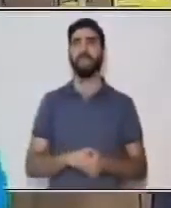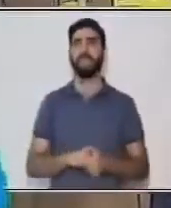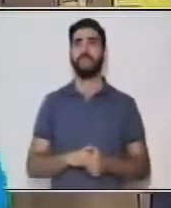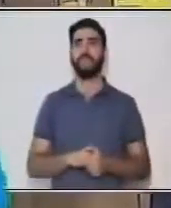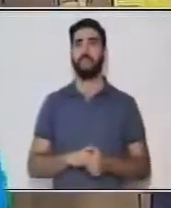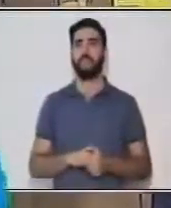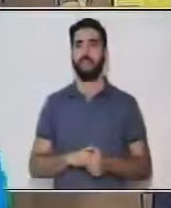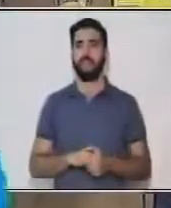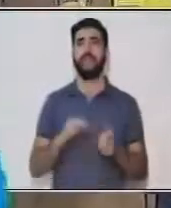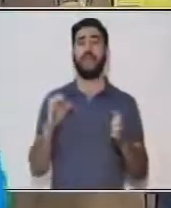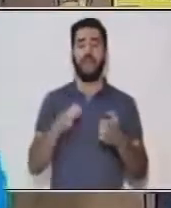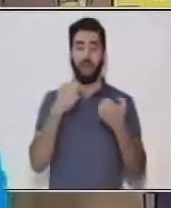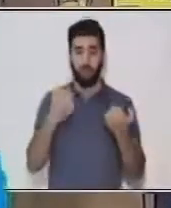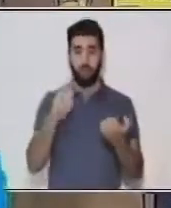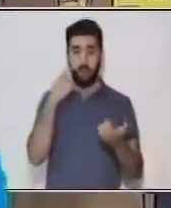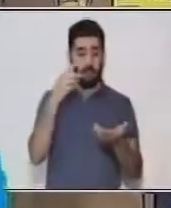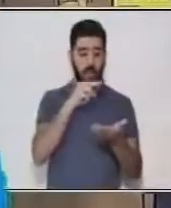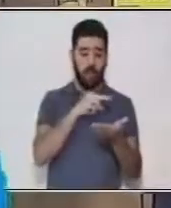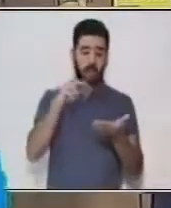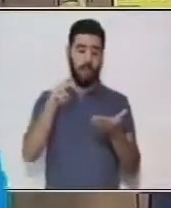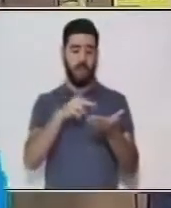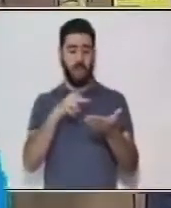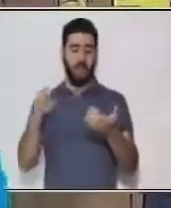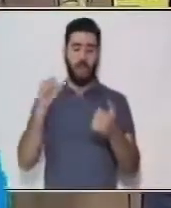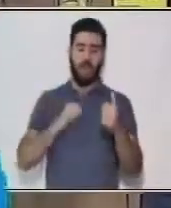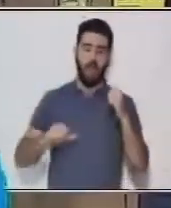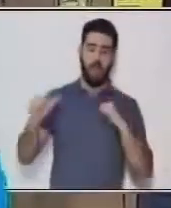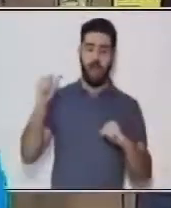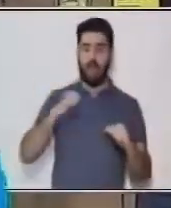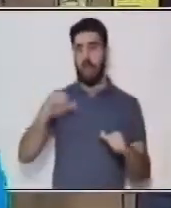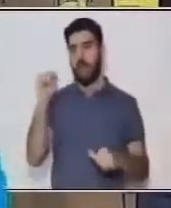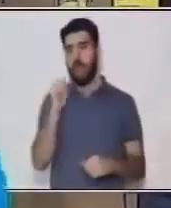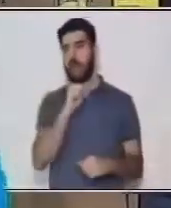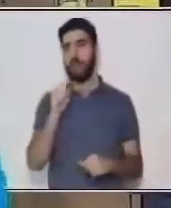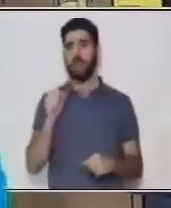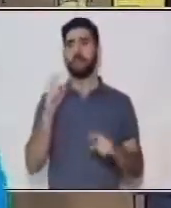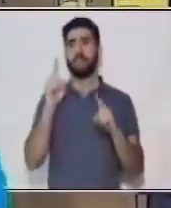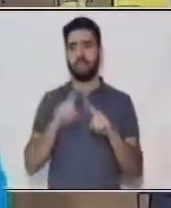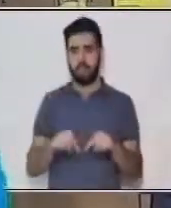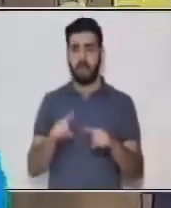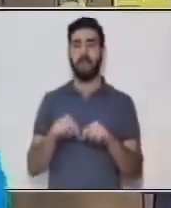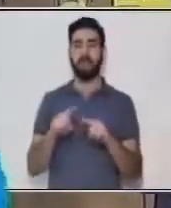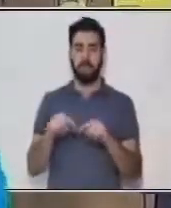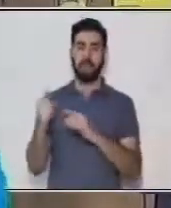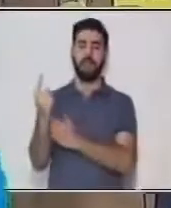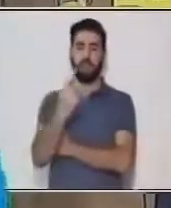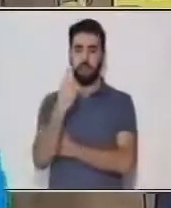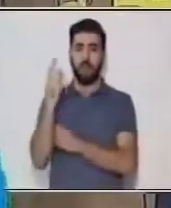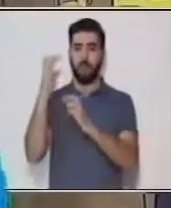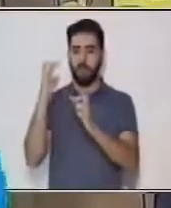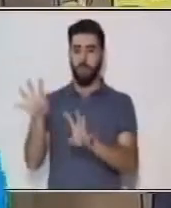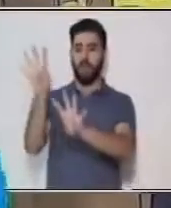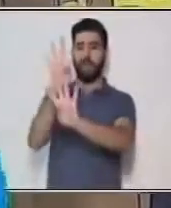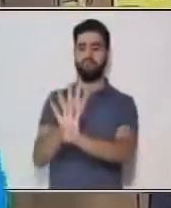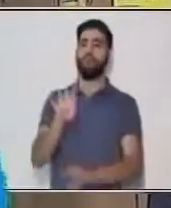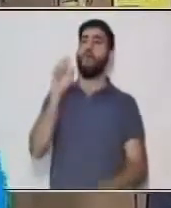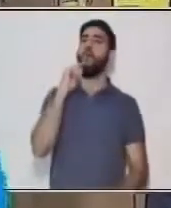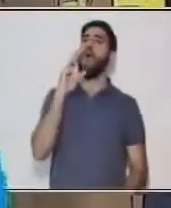es determinante, pues de la adecuada selección y colaboración de los integrantes del coro, y el